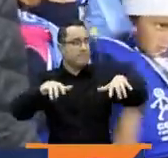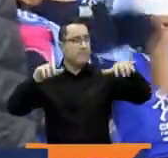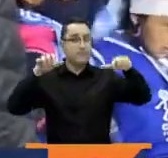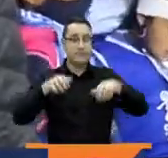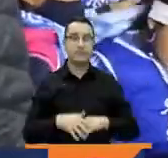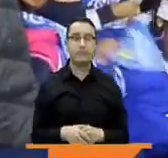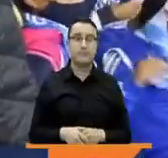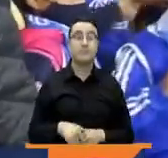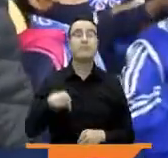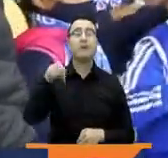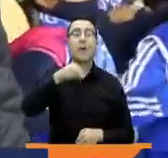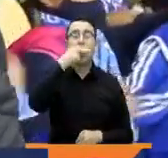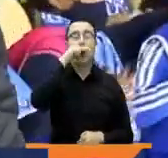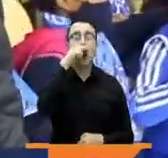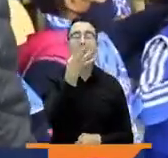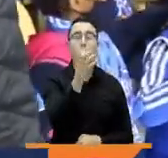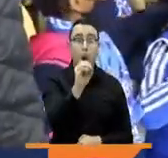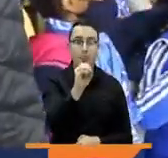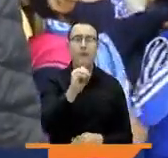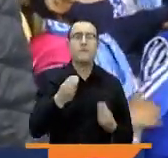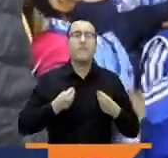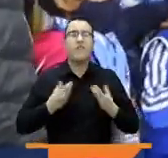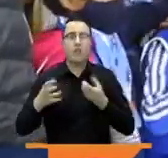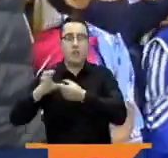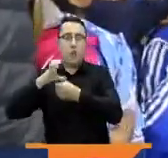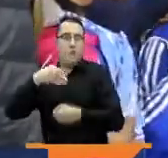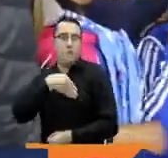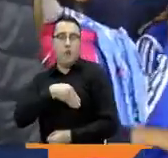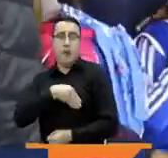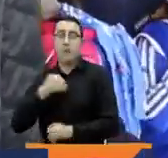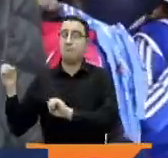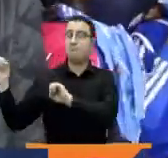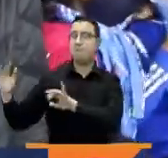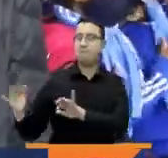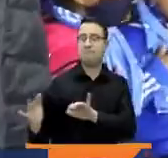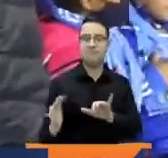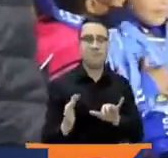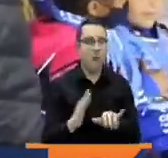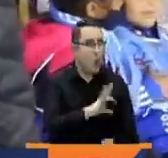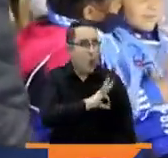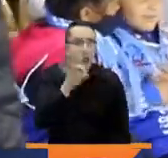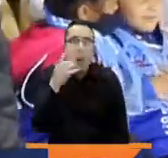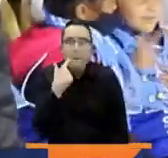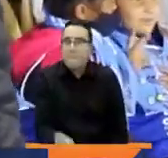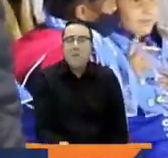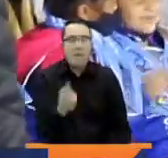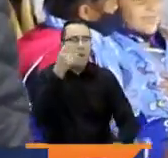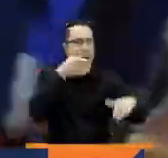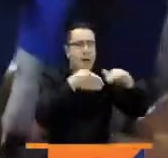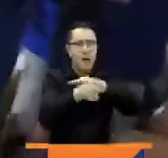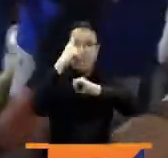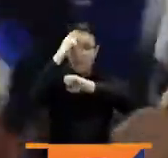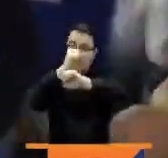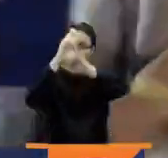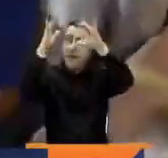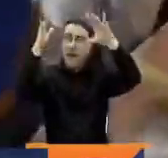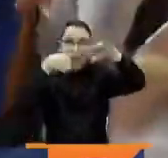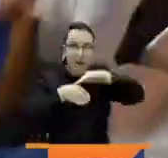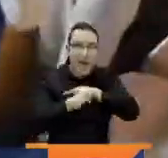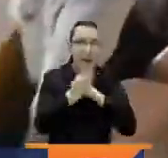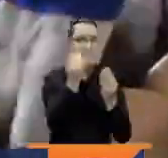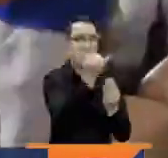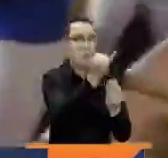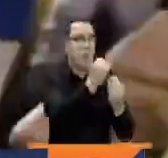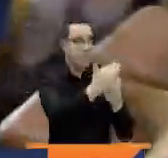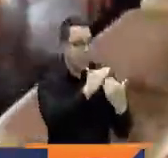de Ciudad Bolívar que nunca en la vida habían venido al estadio y que están cumpliendo un sueño gracias a esta oportunidad que nos da Millonarios. Ellos un día querrán